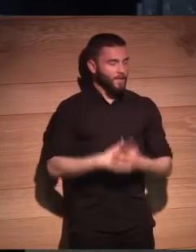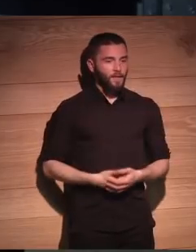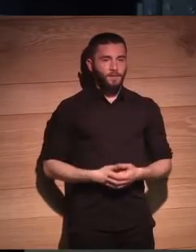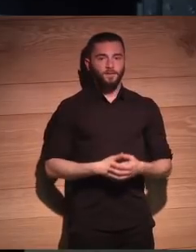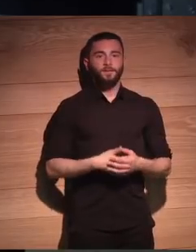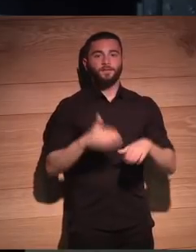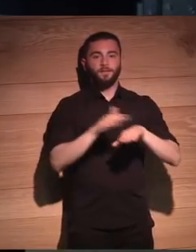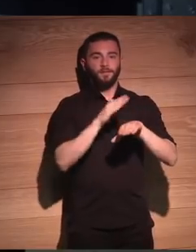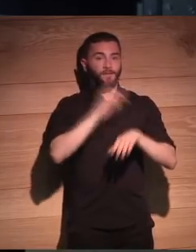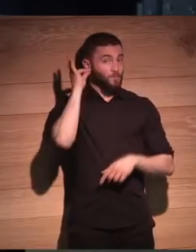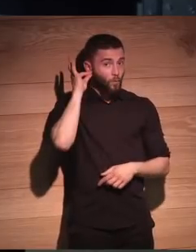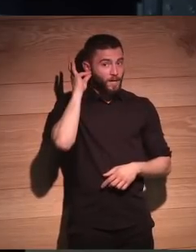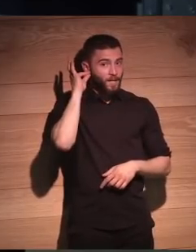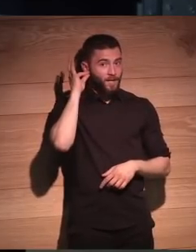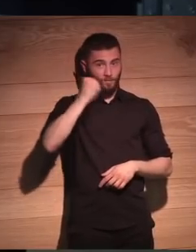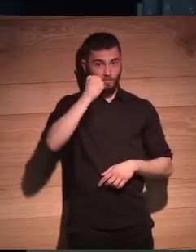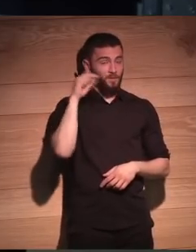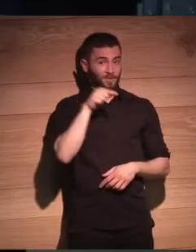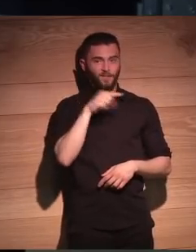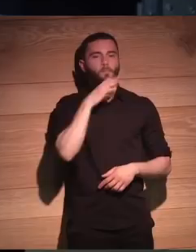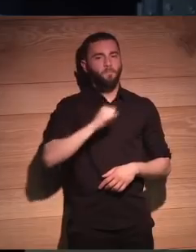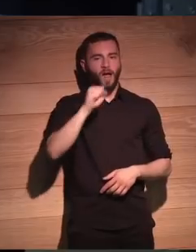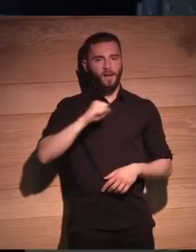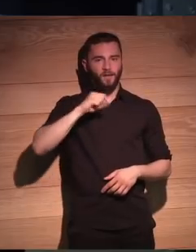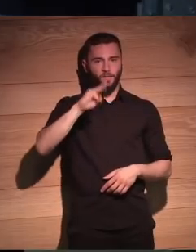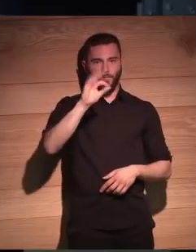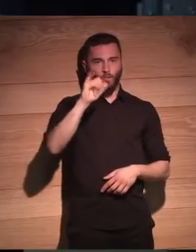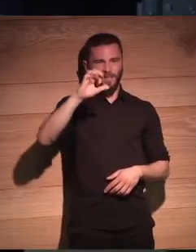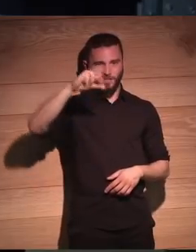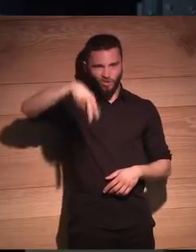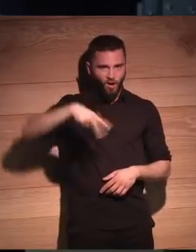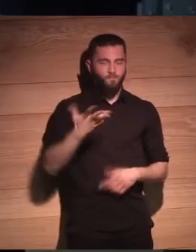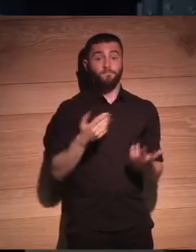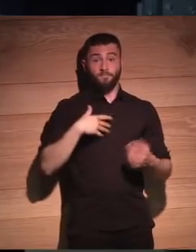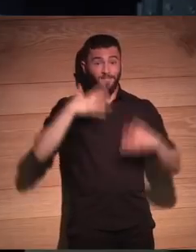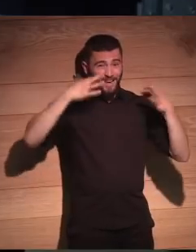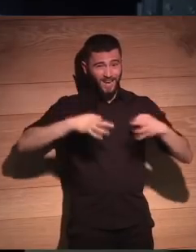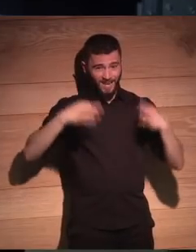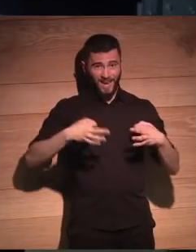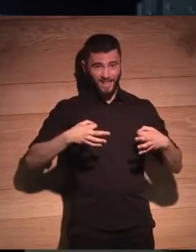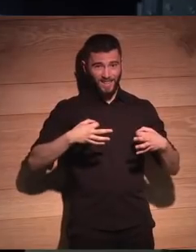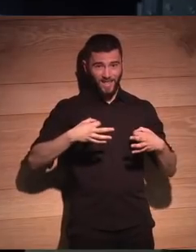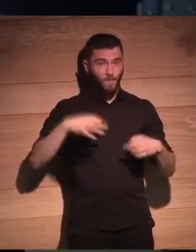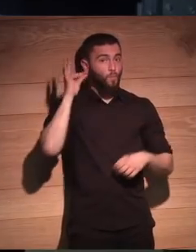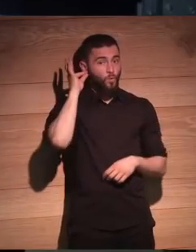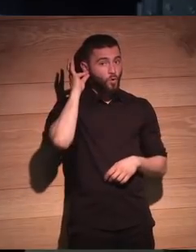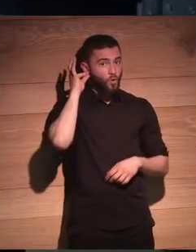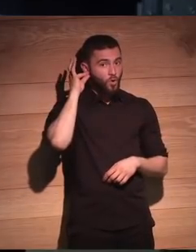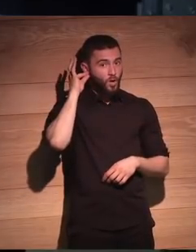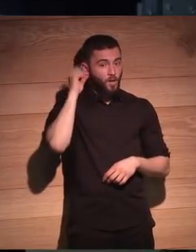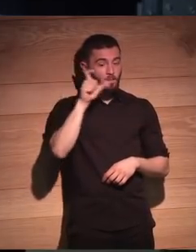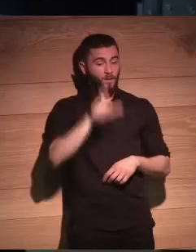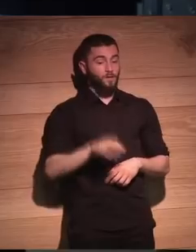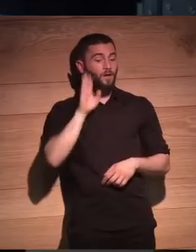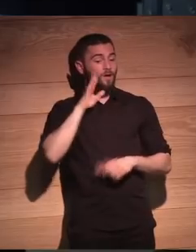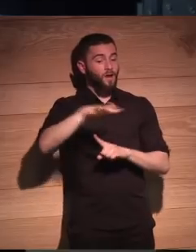por ejemplo, me parece maravillosa. Luego Poison Ivy. En realidad, todas las mujeres que rodean a este personaje